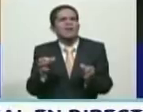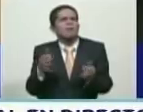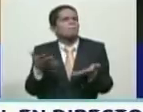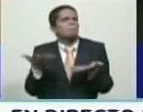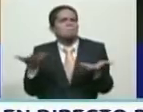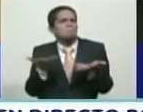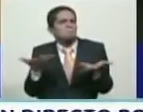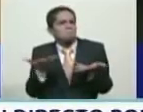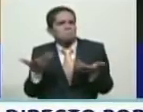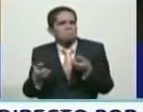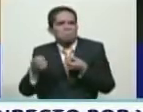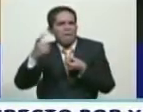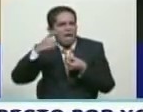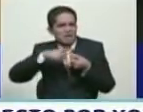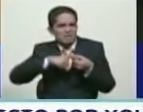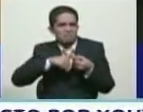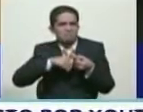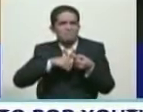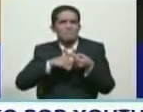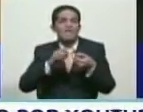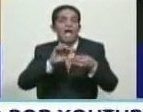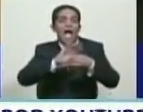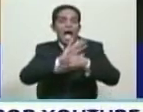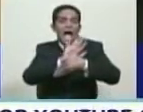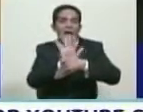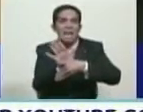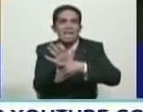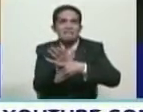de que lo que tenemos en el ALBA